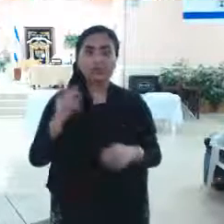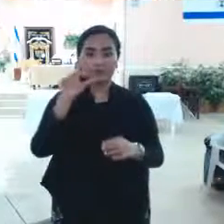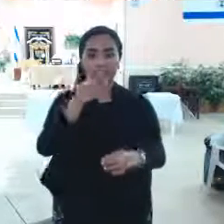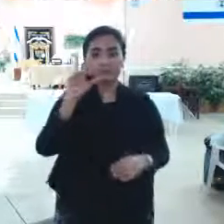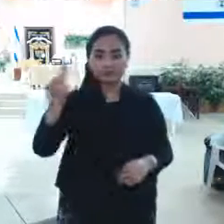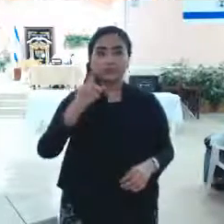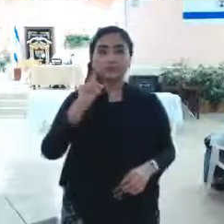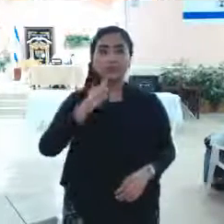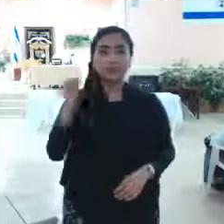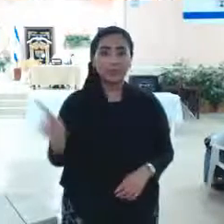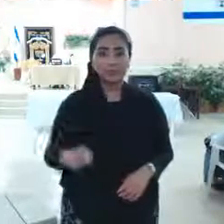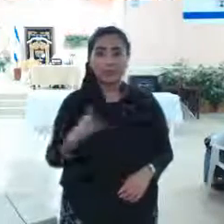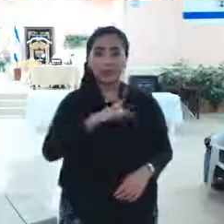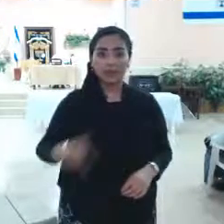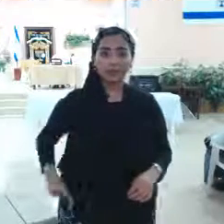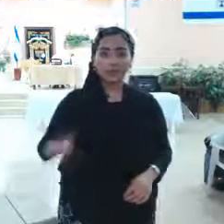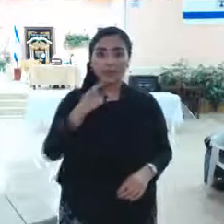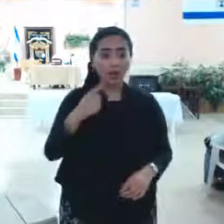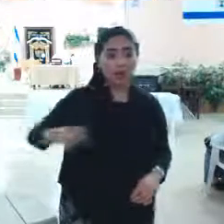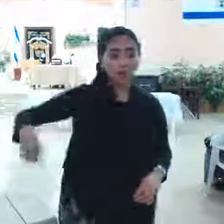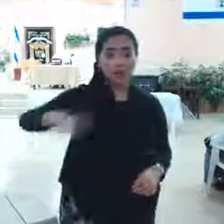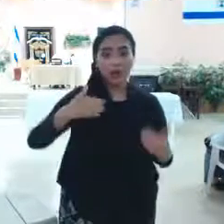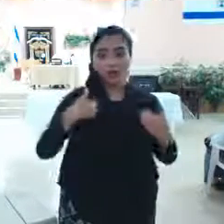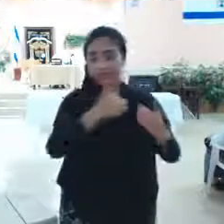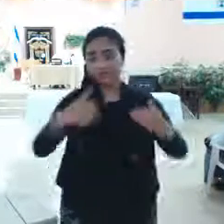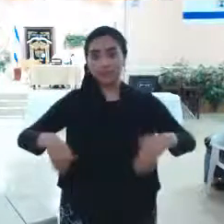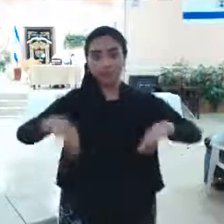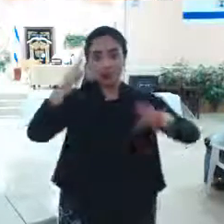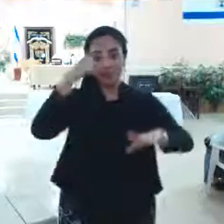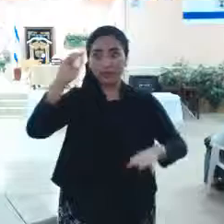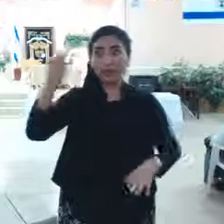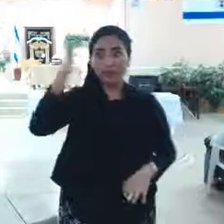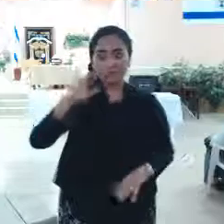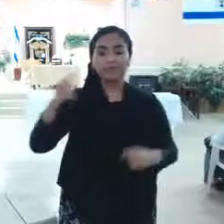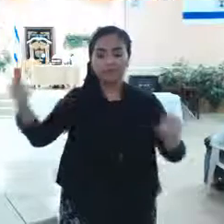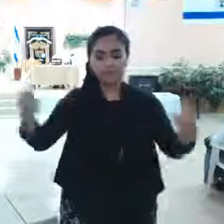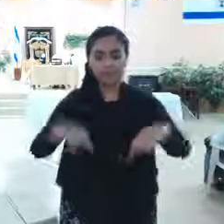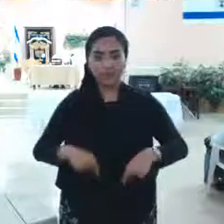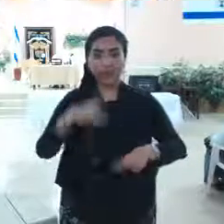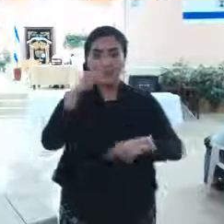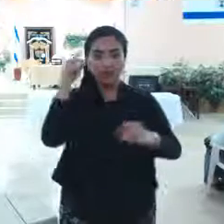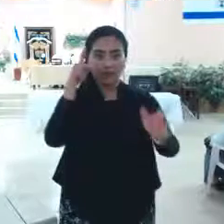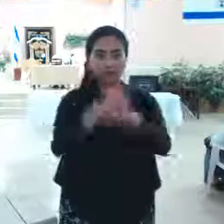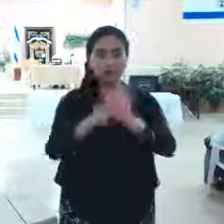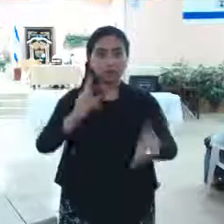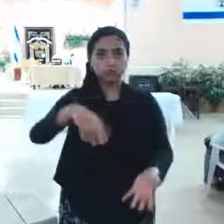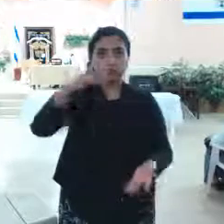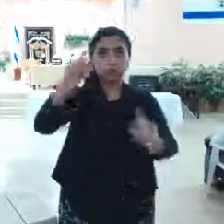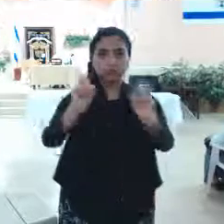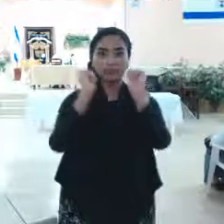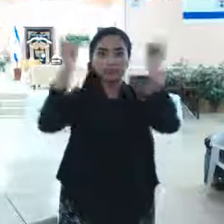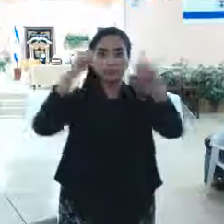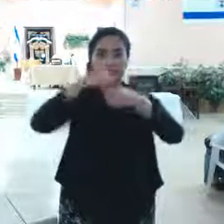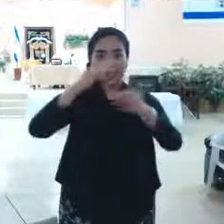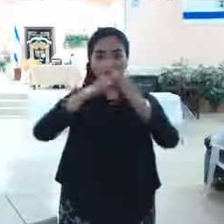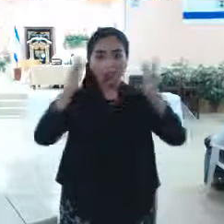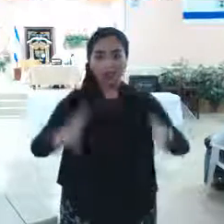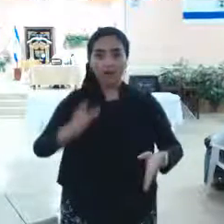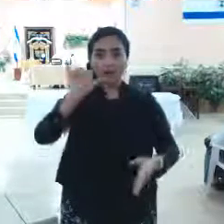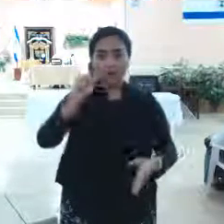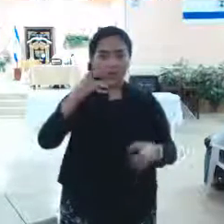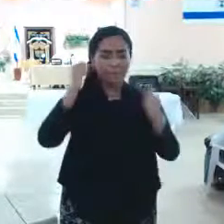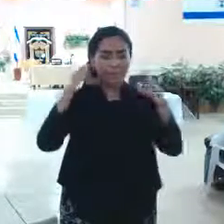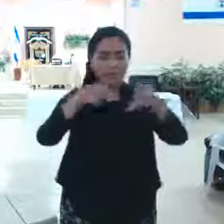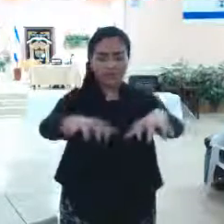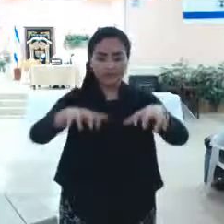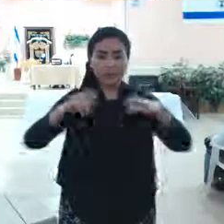31. Respondiendo 31. Ezequías dijo: vosotros os habéis consagrado ahora a Yahweh. Acercaos pues y presentad sacrificios y exaltaciones en la casa de Yahweh. Y la